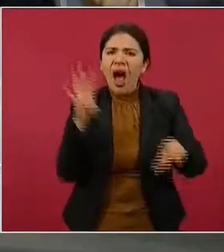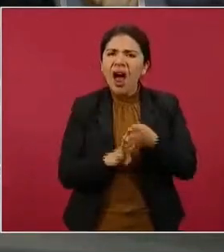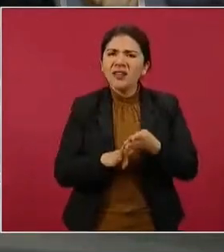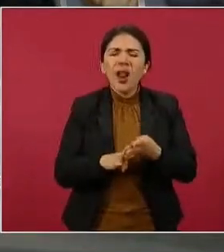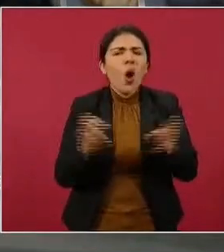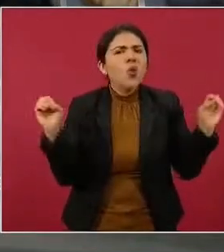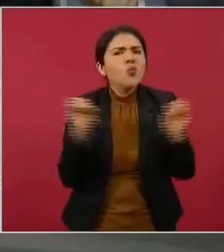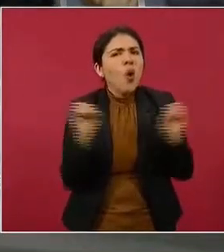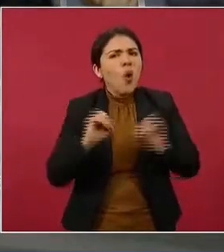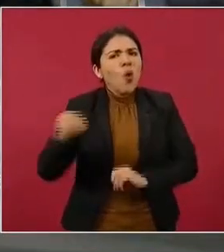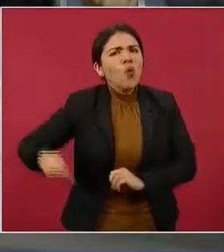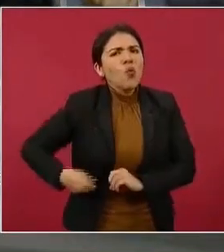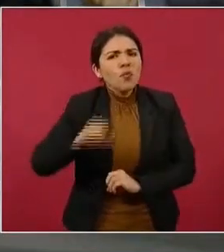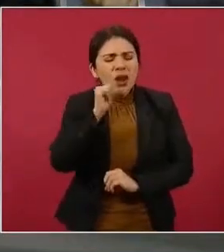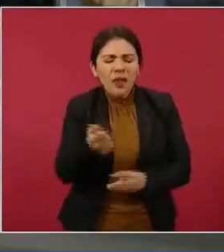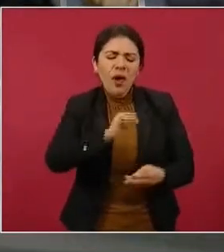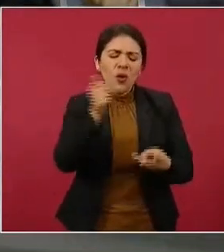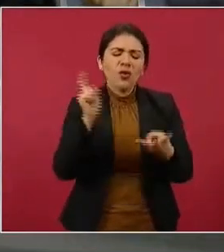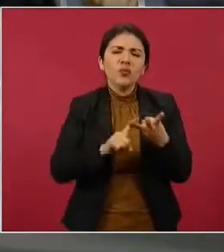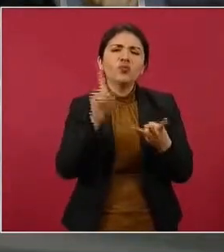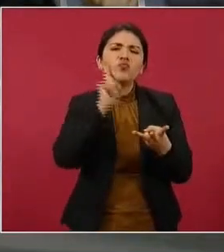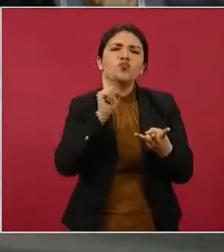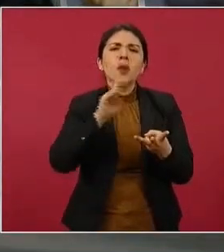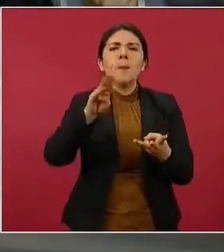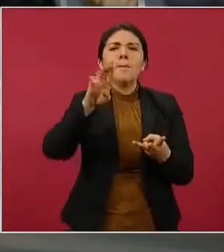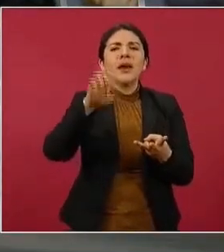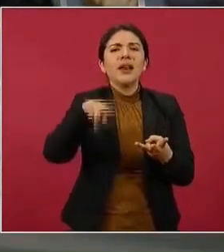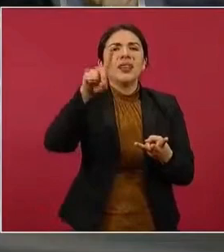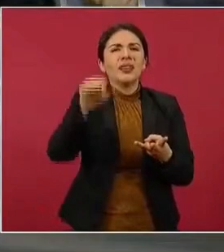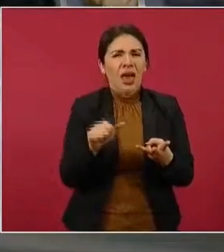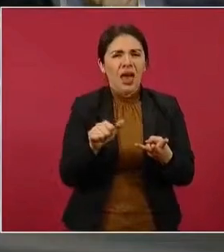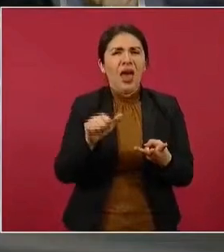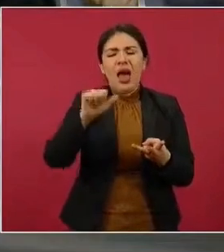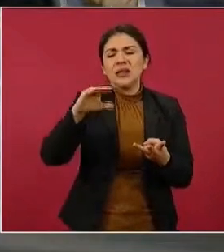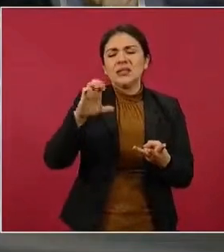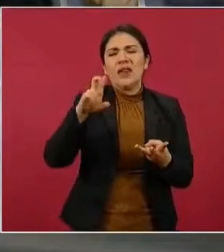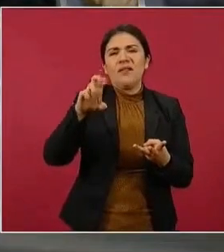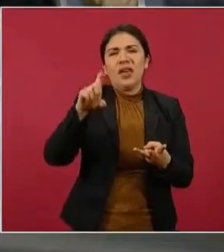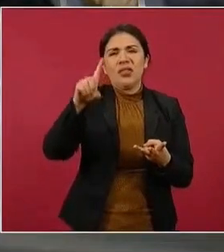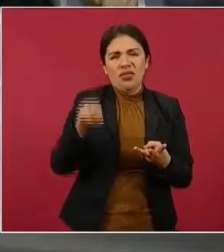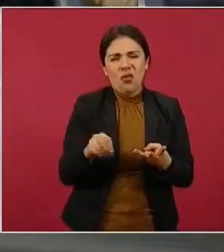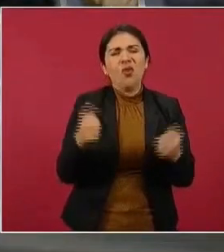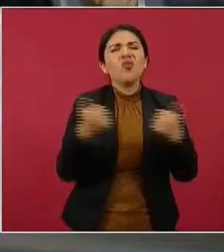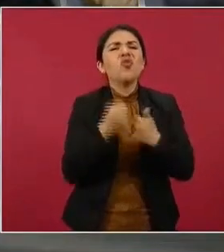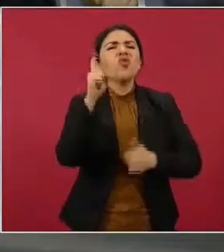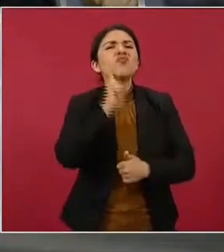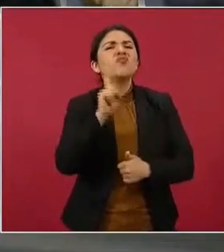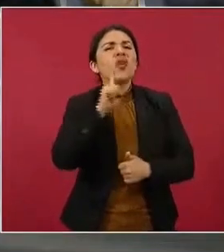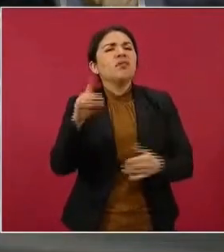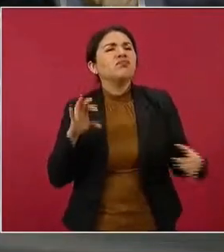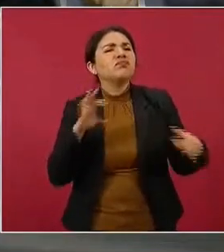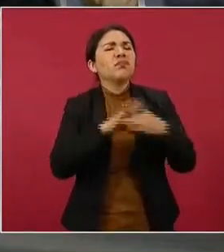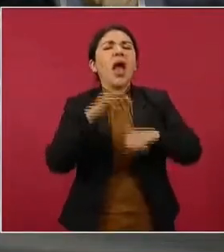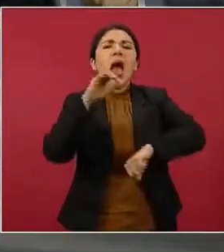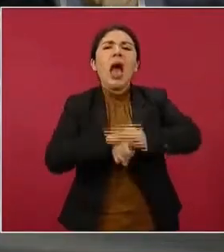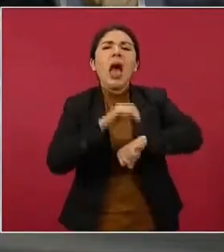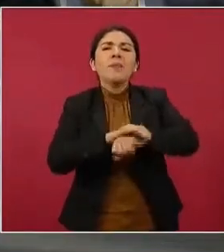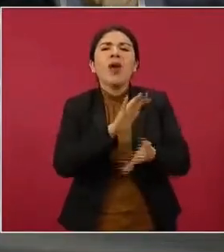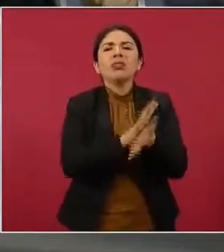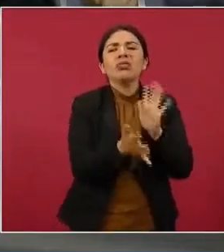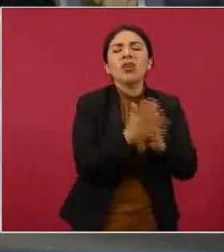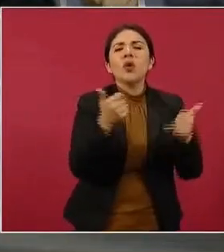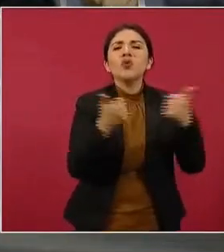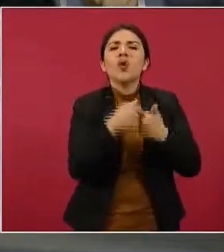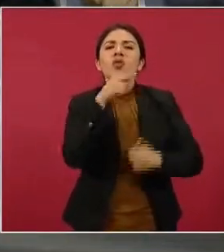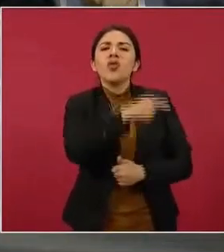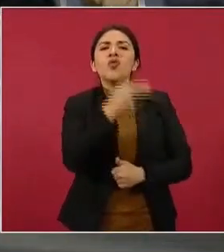acusada directamente por la señora Miranda de Wallace, que ya sabemos que incluso tenía una relación de amiguismo, de compadrazgo con